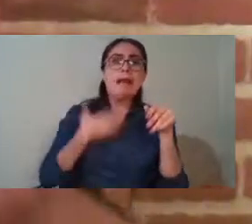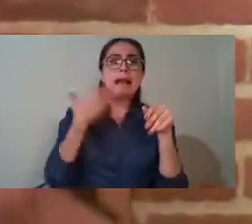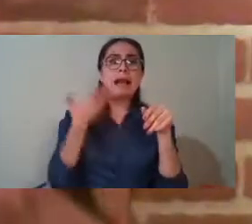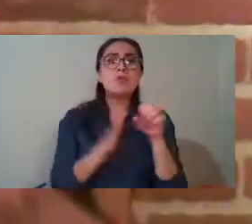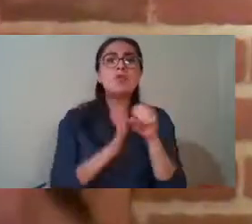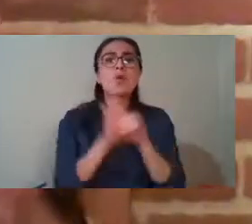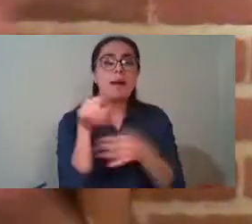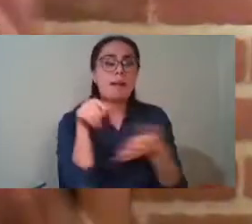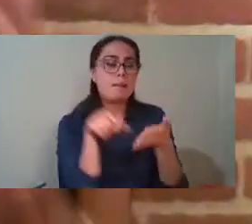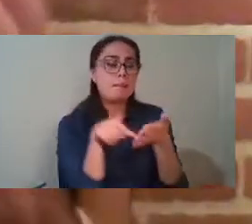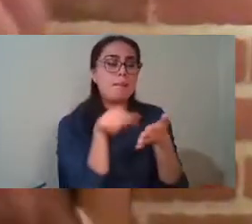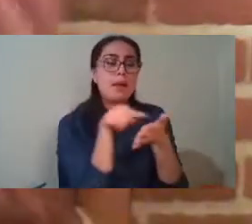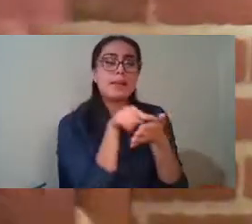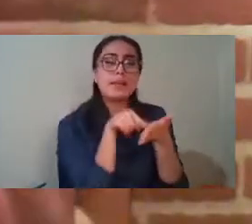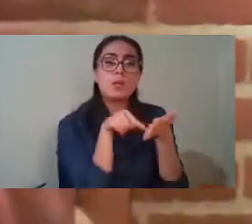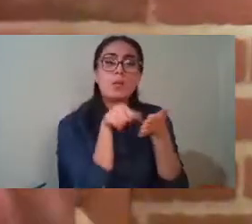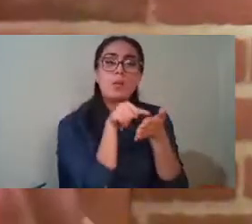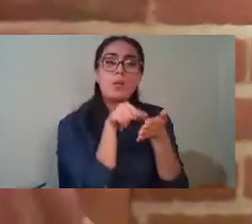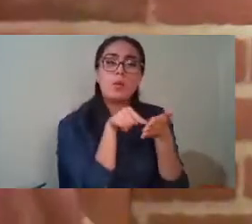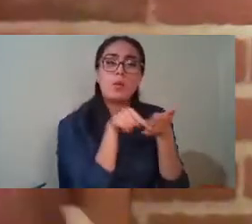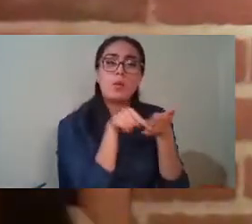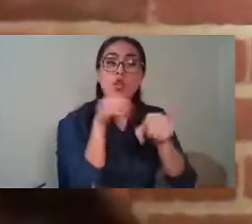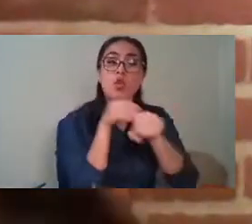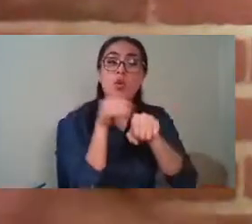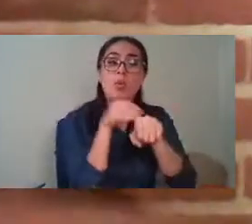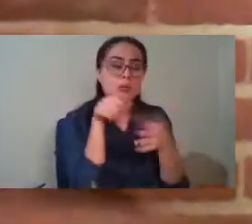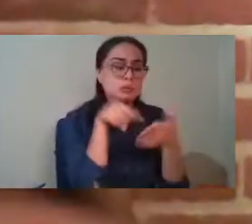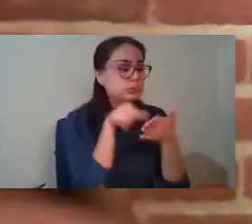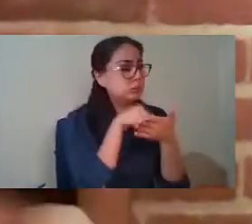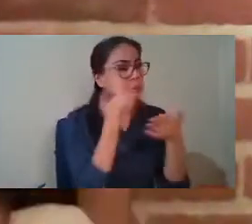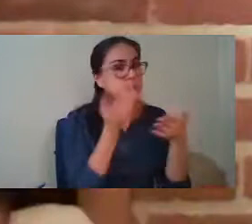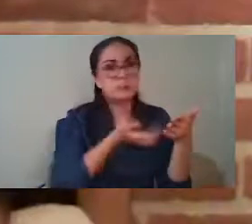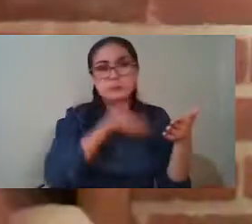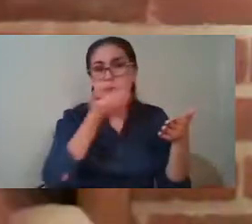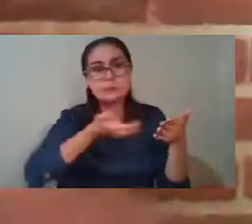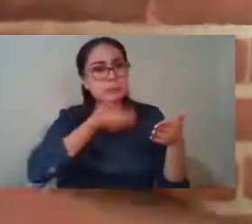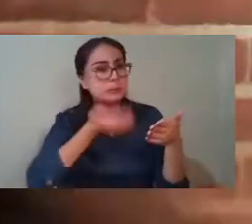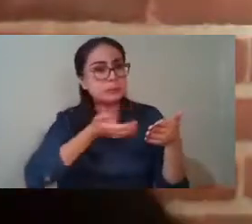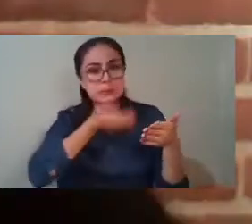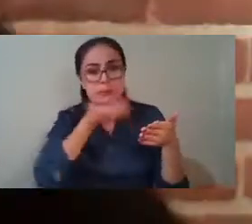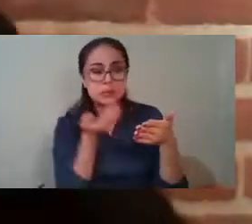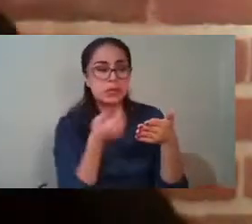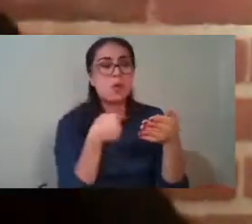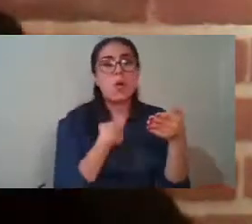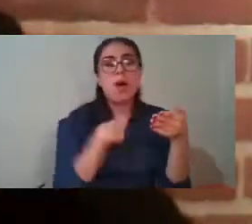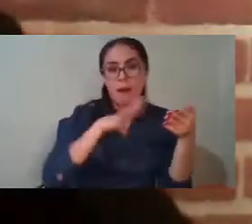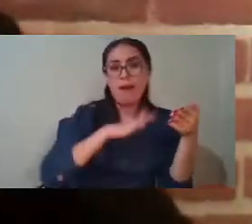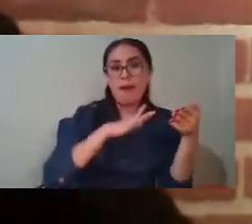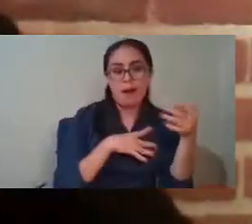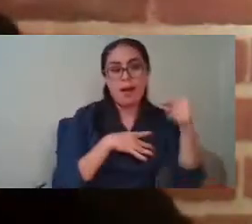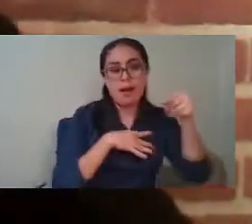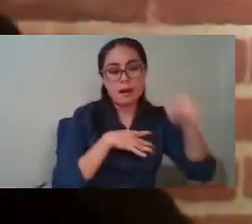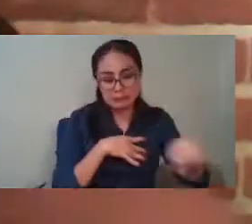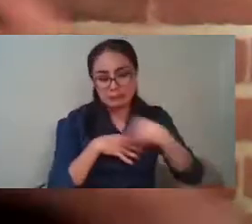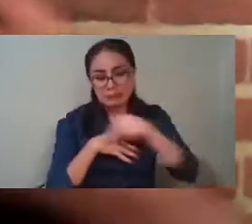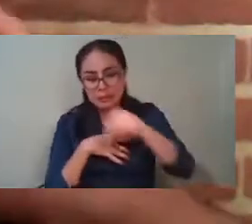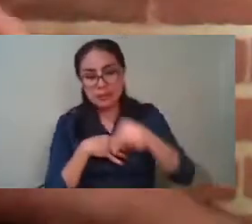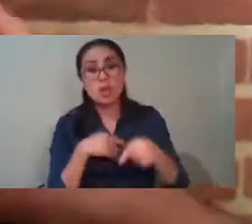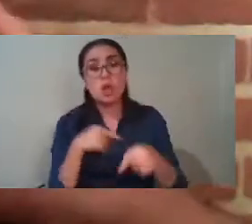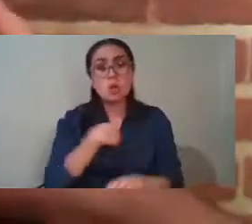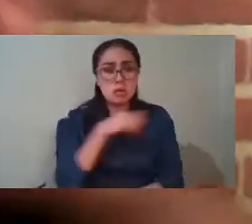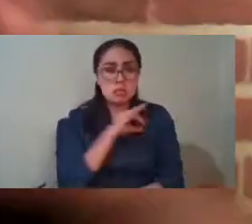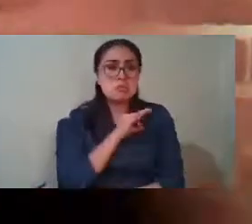Seiko de plástico, que sigo utilizando todavía y de la cual tengo una aquí, que es la que me permite administrar desde